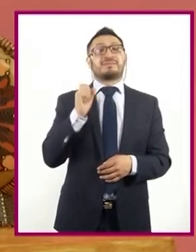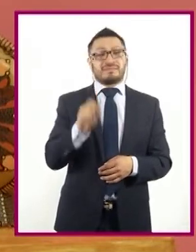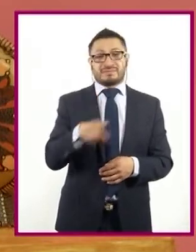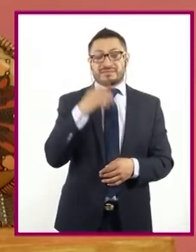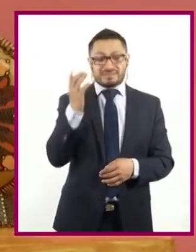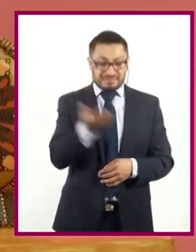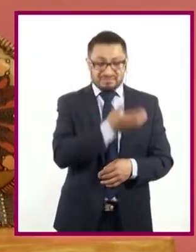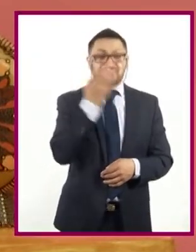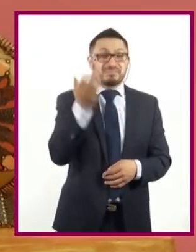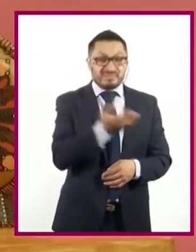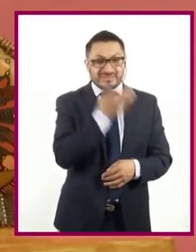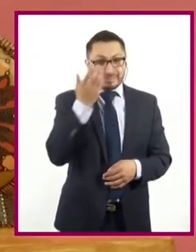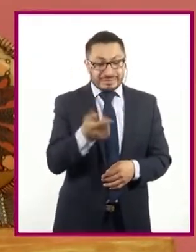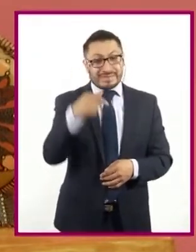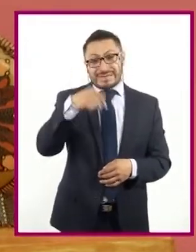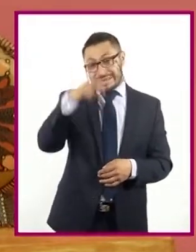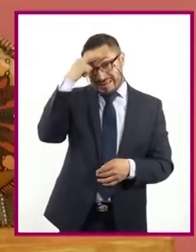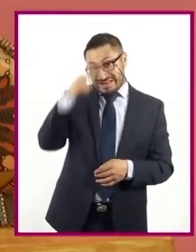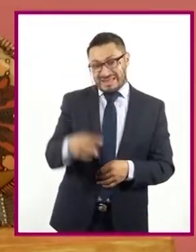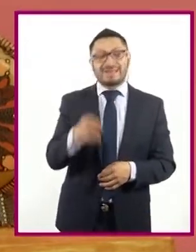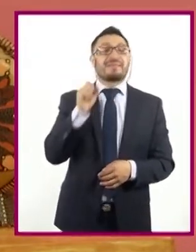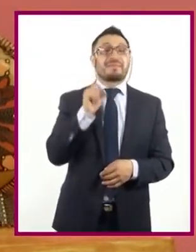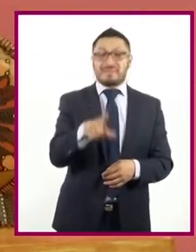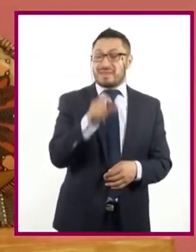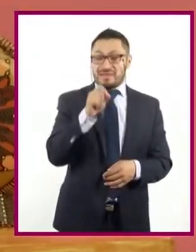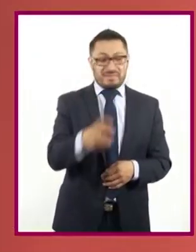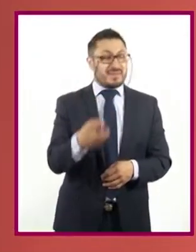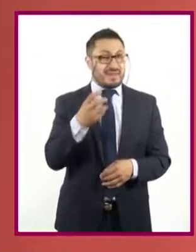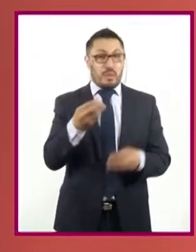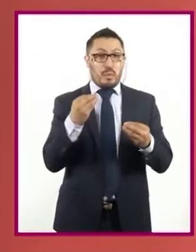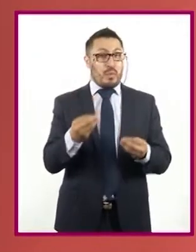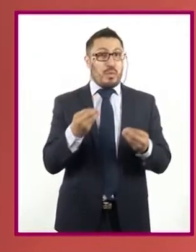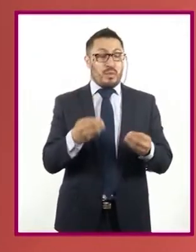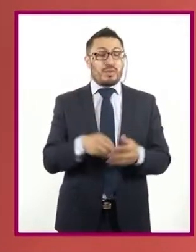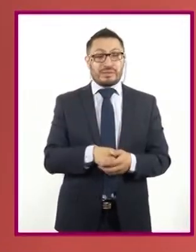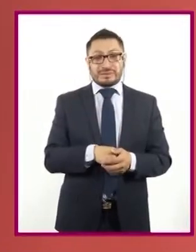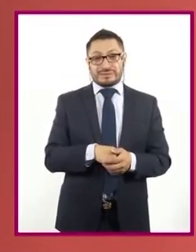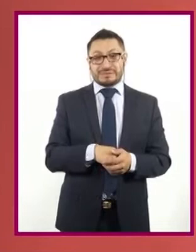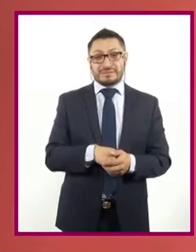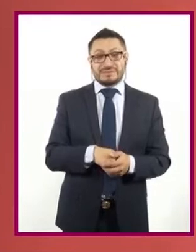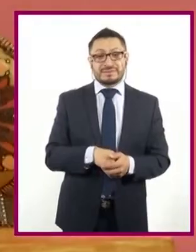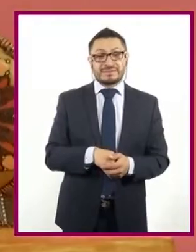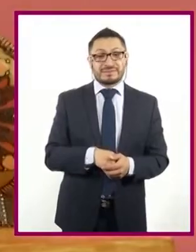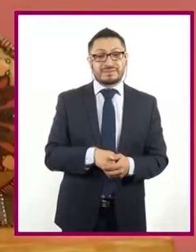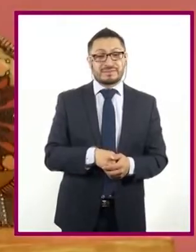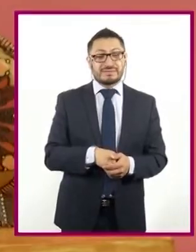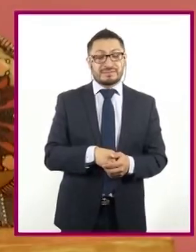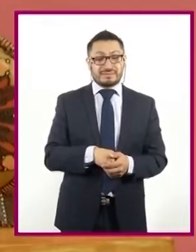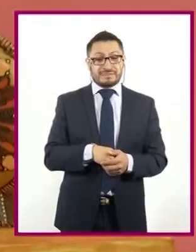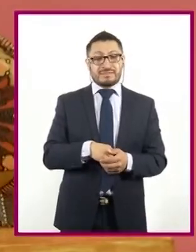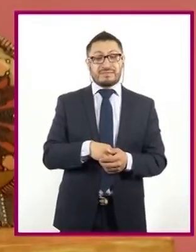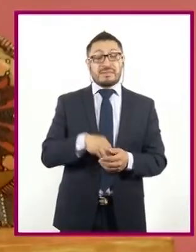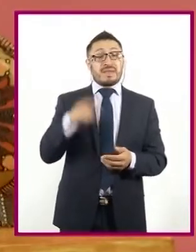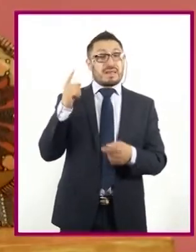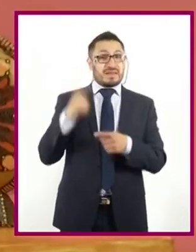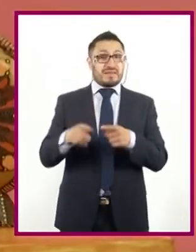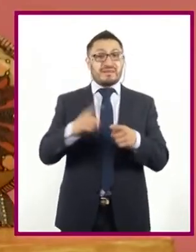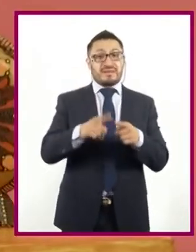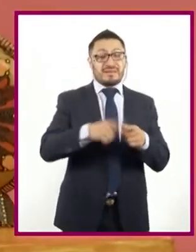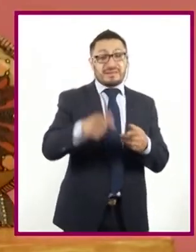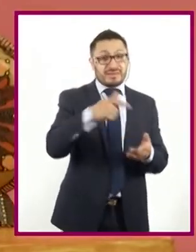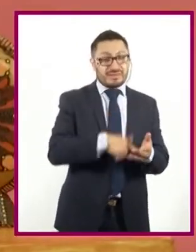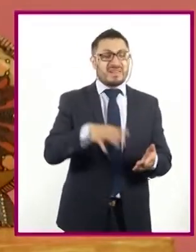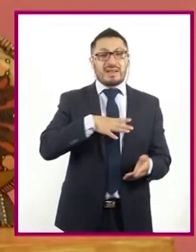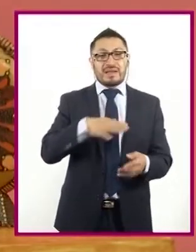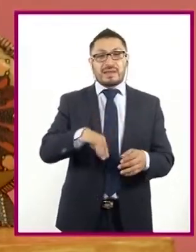en común. Ya ves que en México también somos buenos para eso. Además, en varios lugares aún se acostumbra el beso en